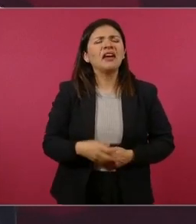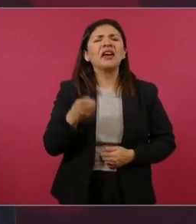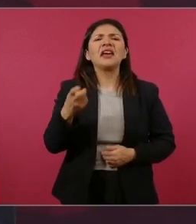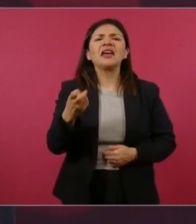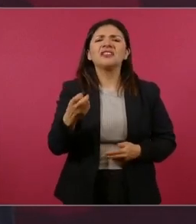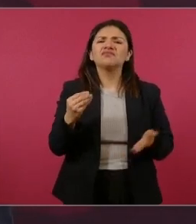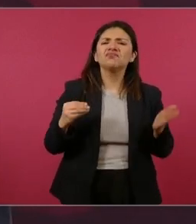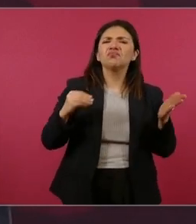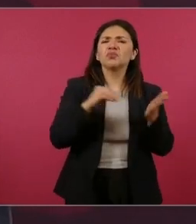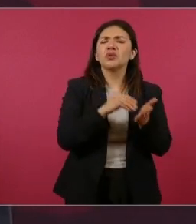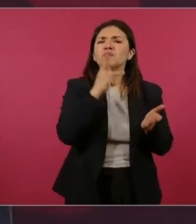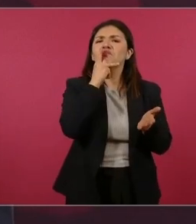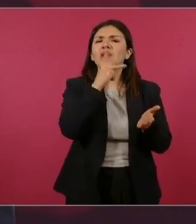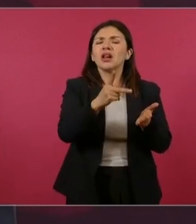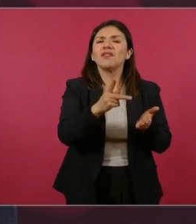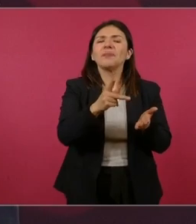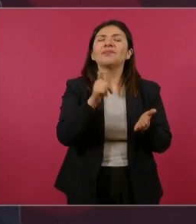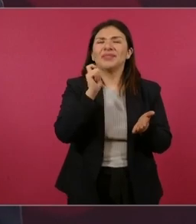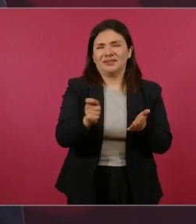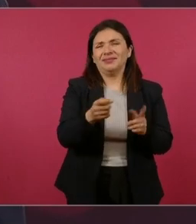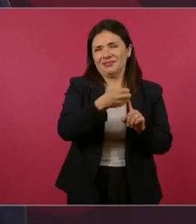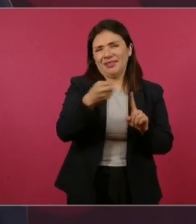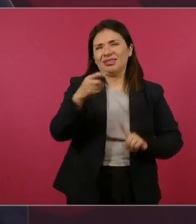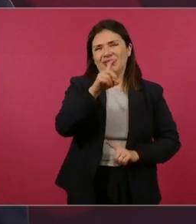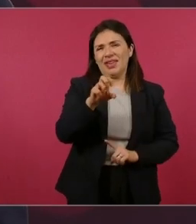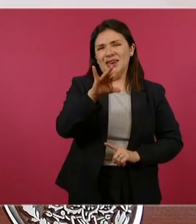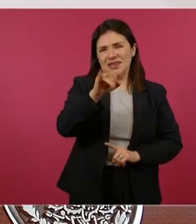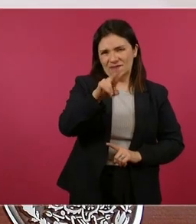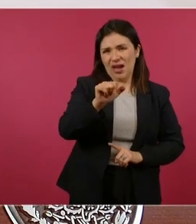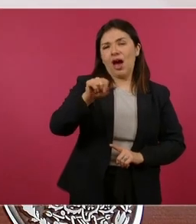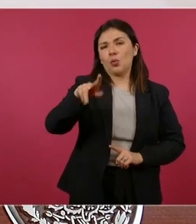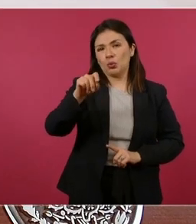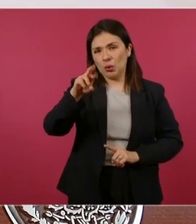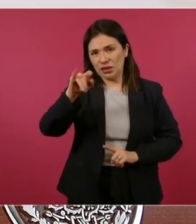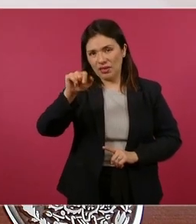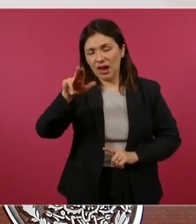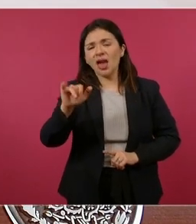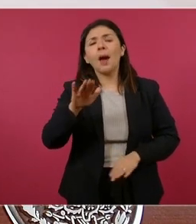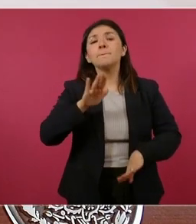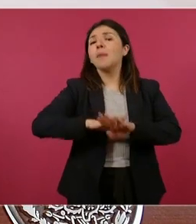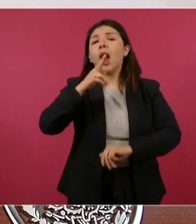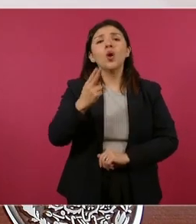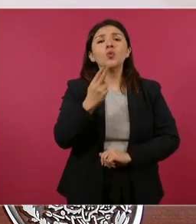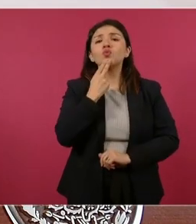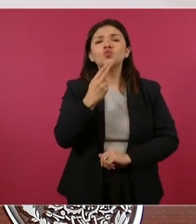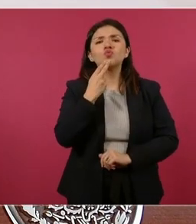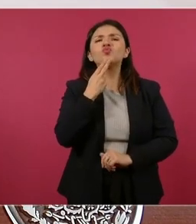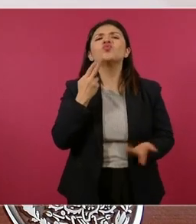Resulta que la deriva autoritaria ya la utilizan